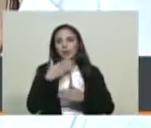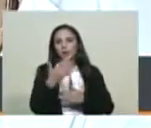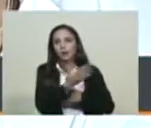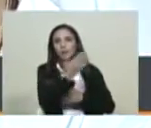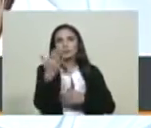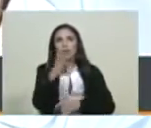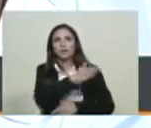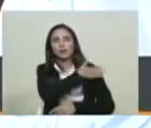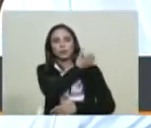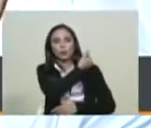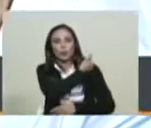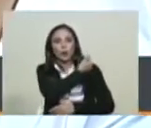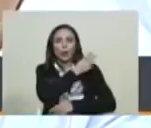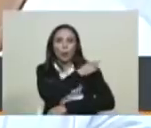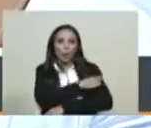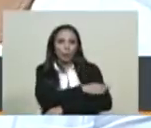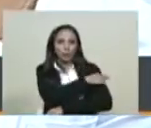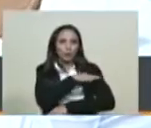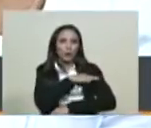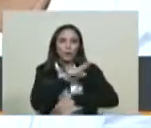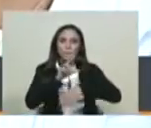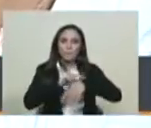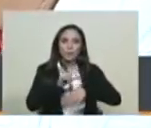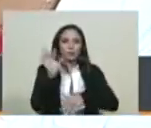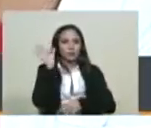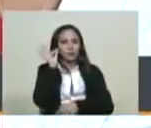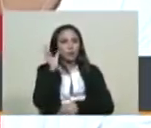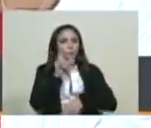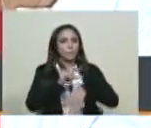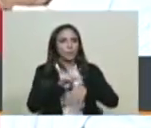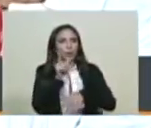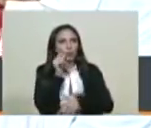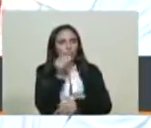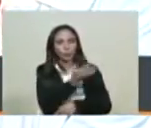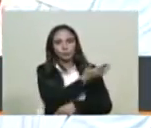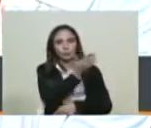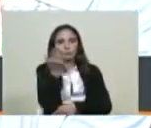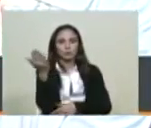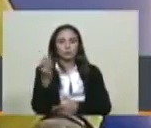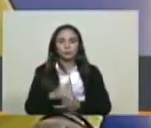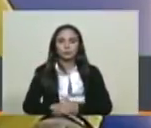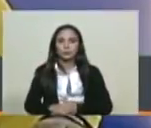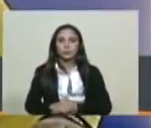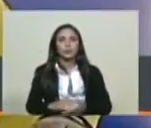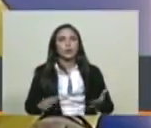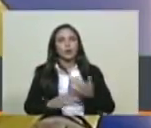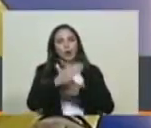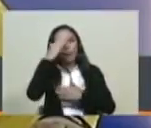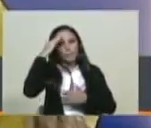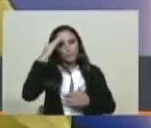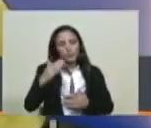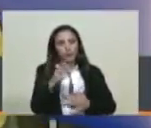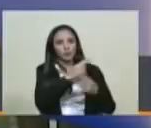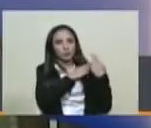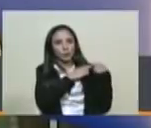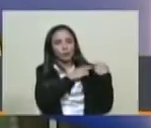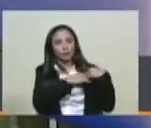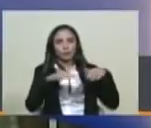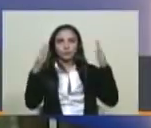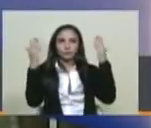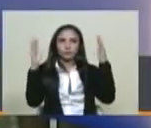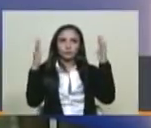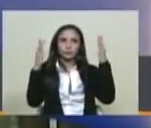hospital, Luz Estela Antolili. Gracias a nuestros jefes militares. Vamos a darle un aplauso a nuestros jefes militares.